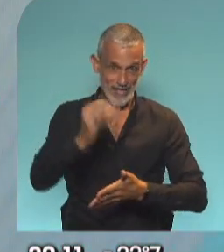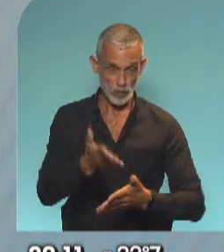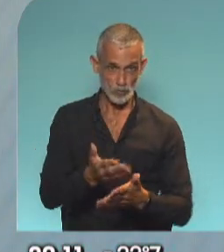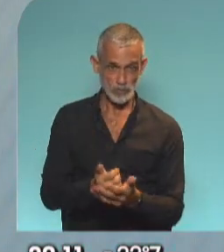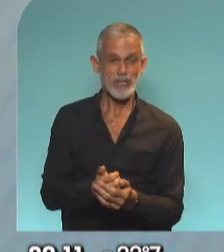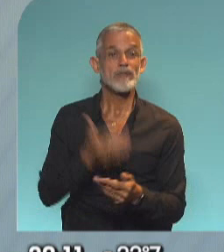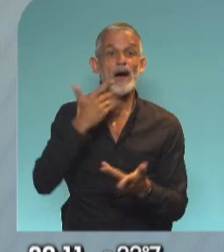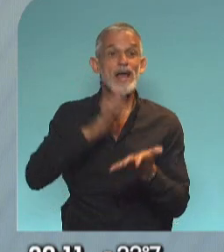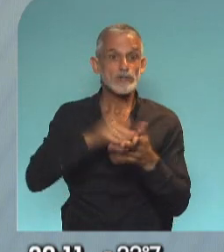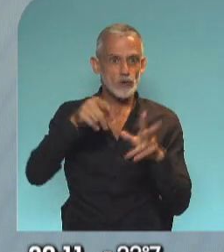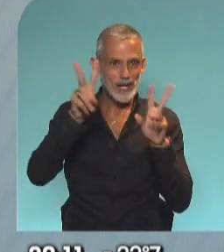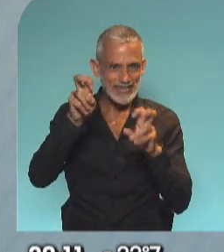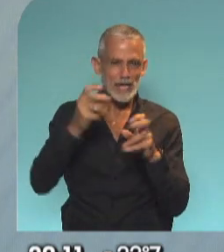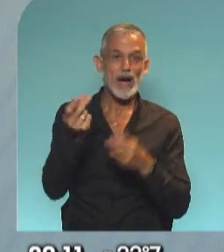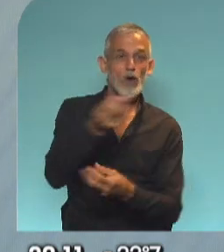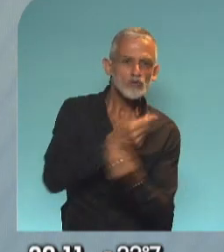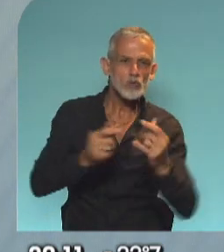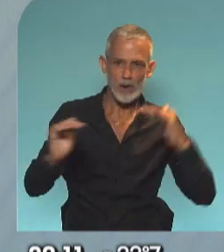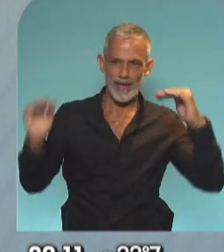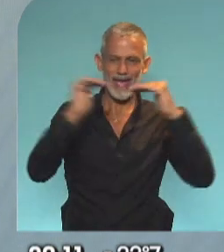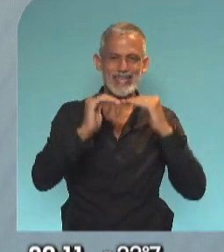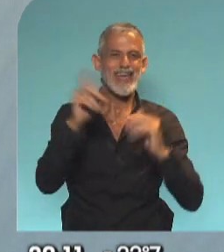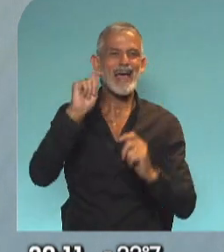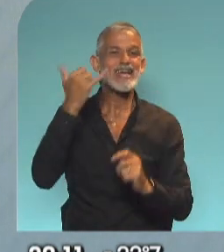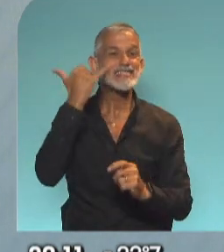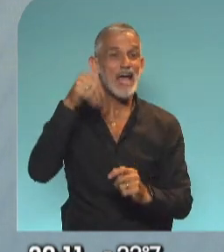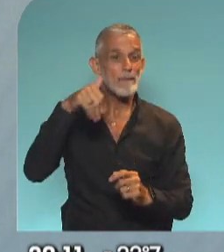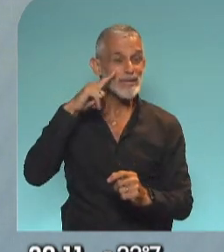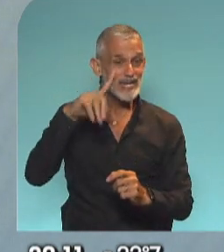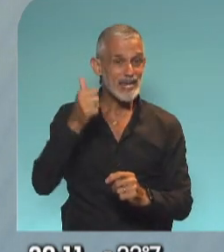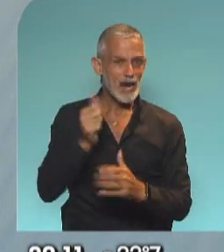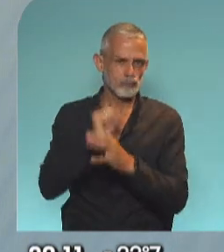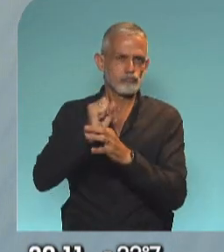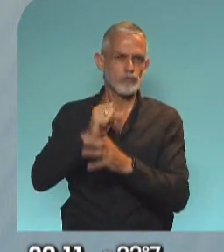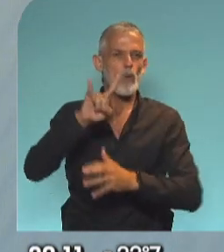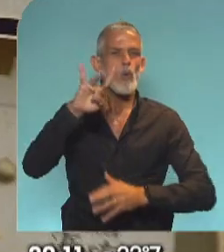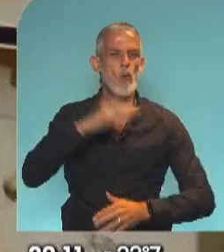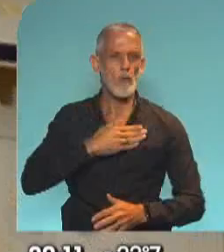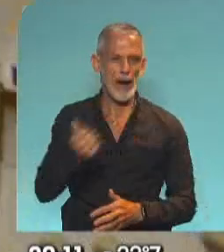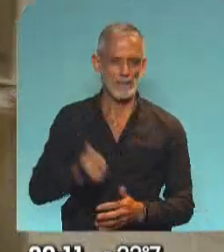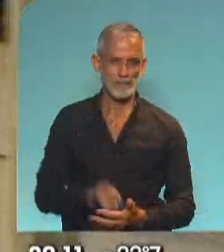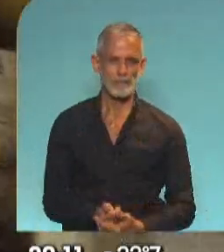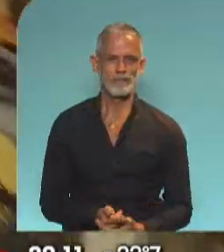Para hablar de todo esto, de consumo y de equidad, hablamos con Yamila Castañolo, una especialista de UBA.